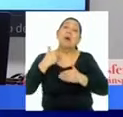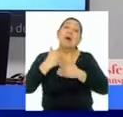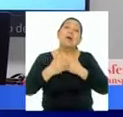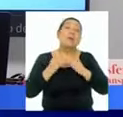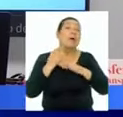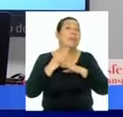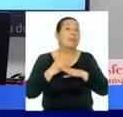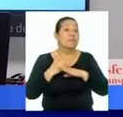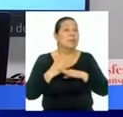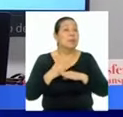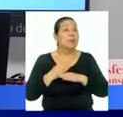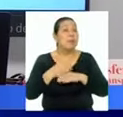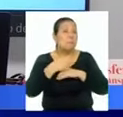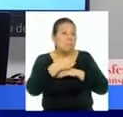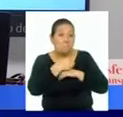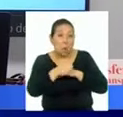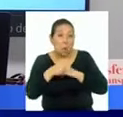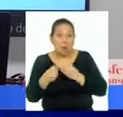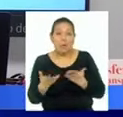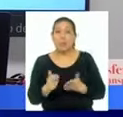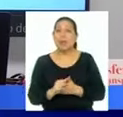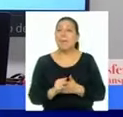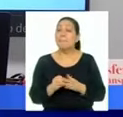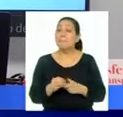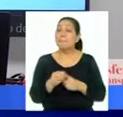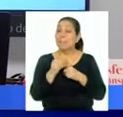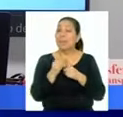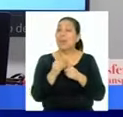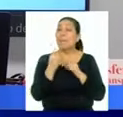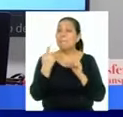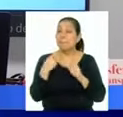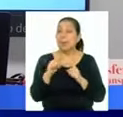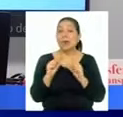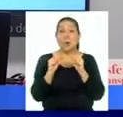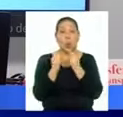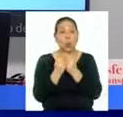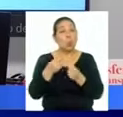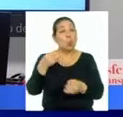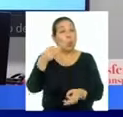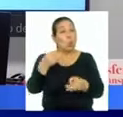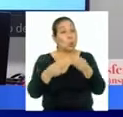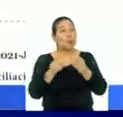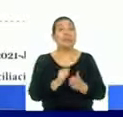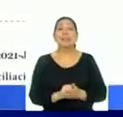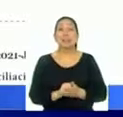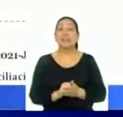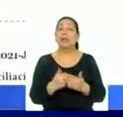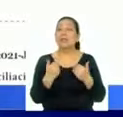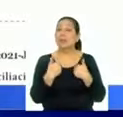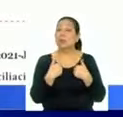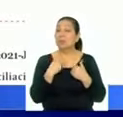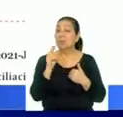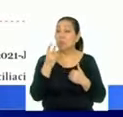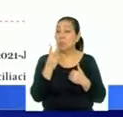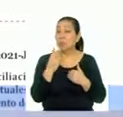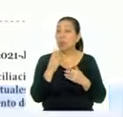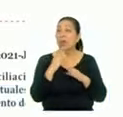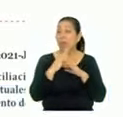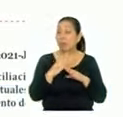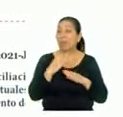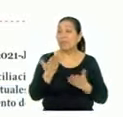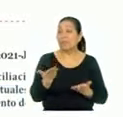la defensa pública. Este es un tema principal para el sector justicia. Tenemos cerca de 2.000